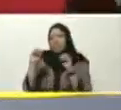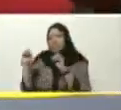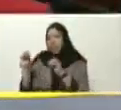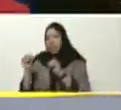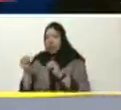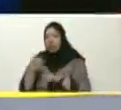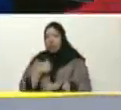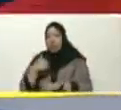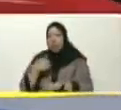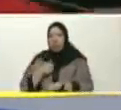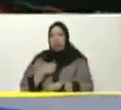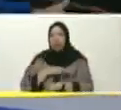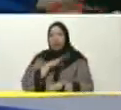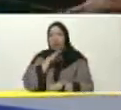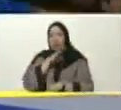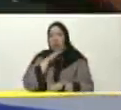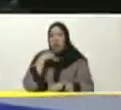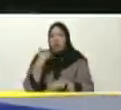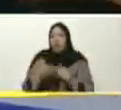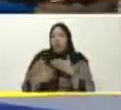yo estoy echando el resto.